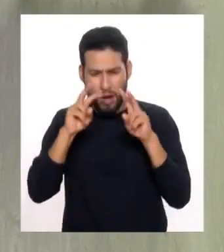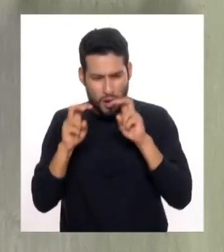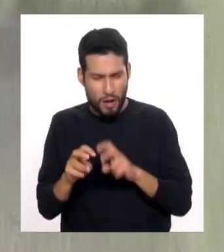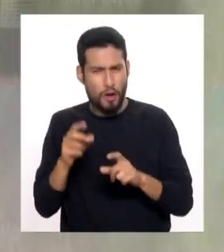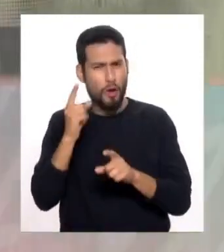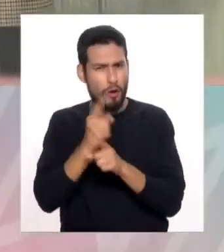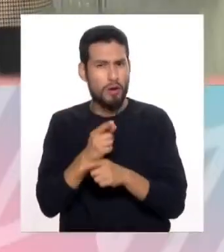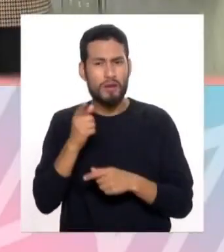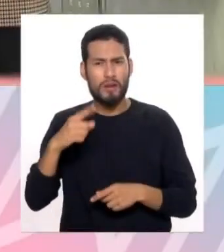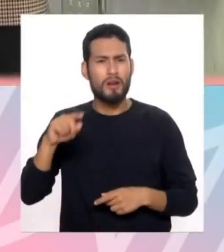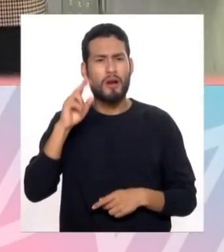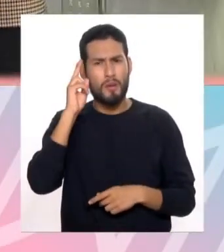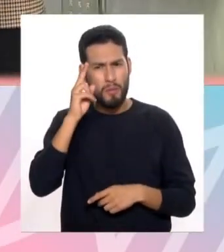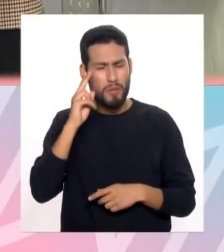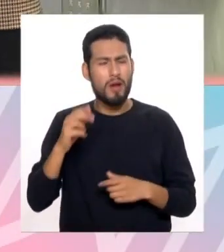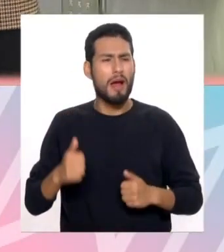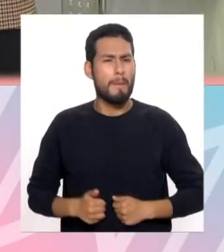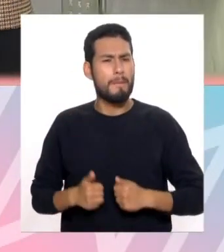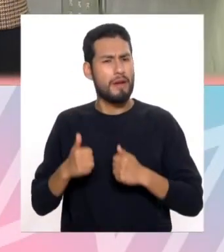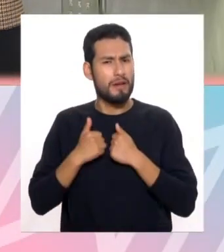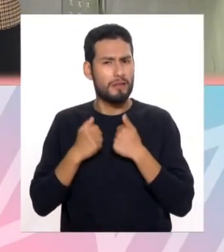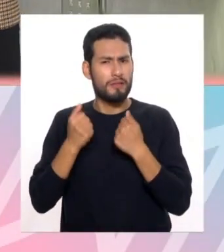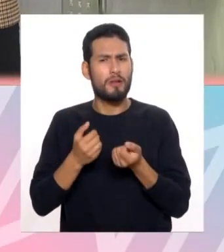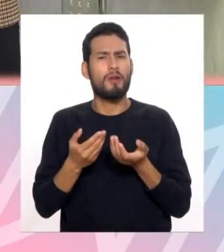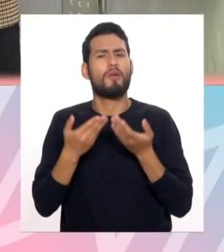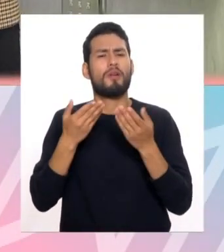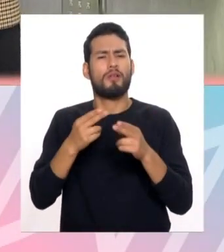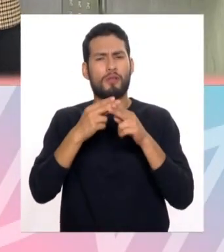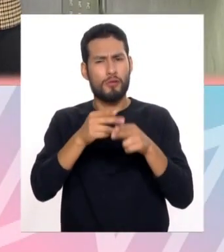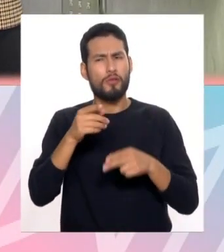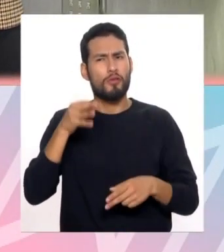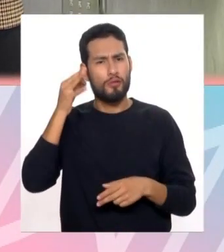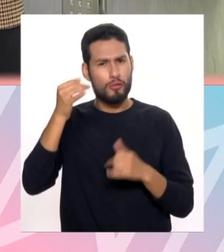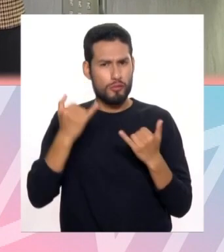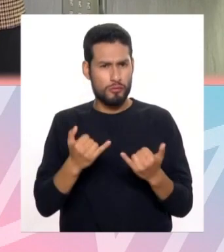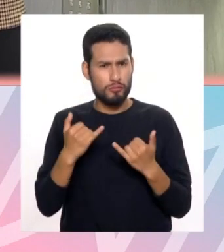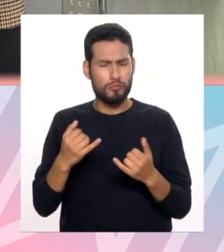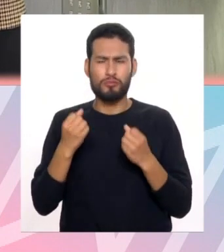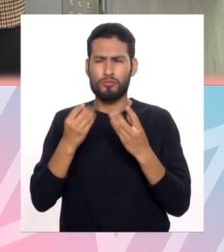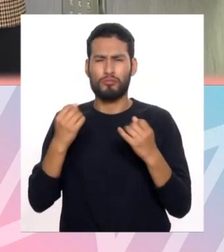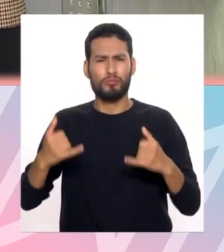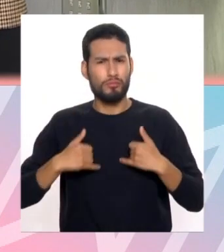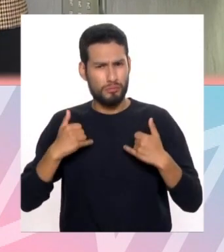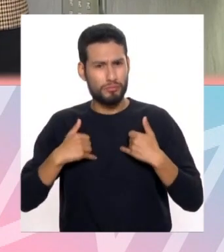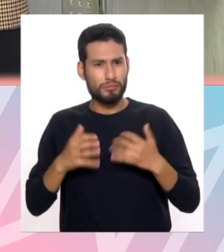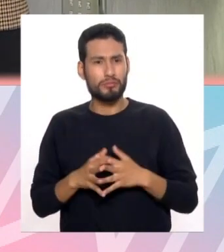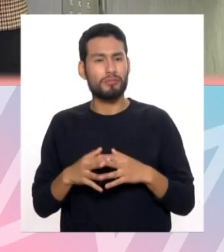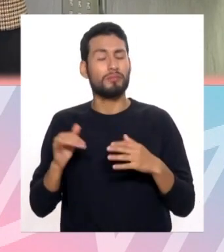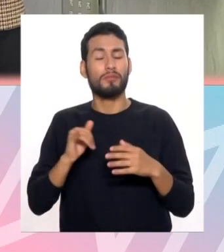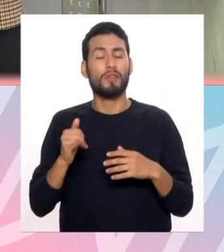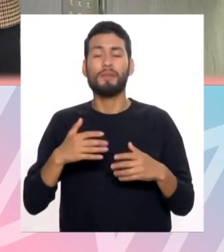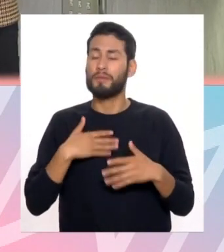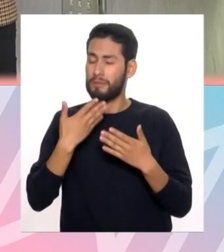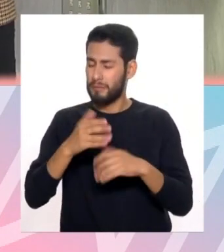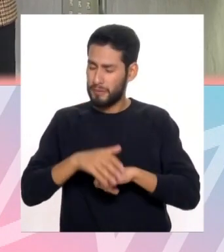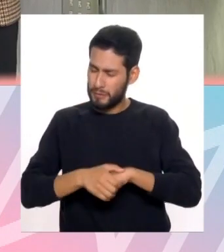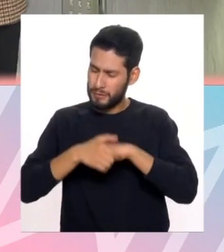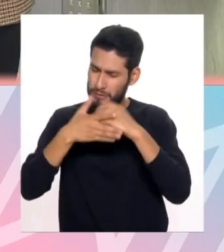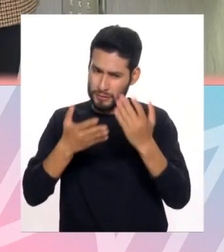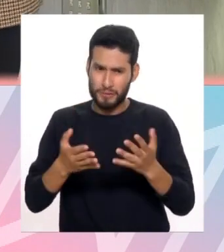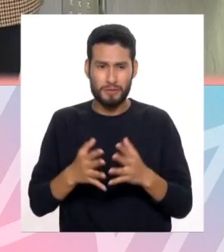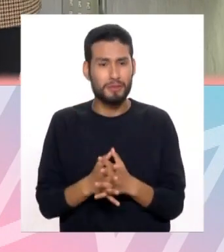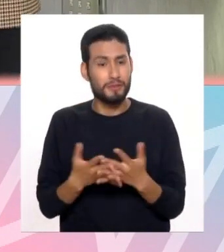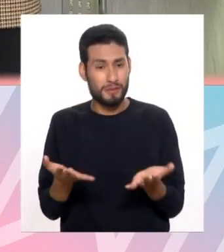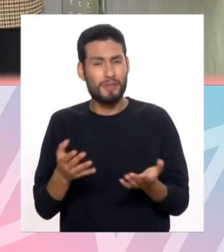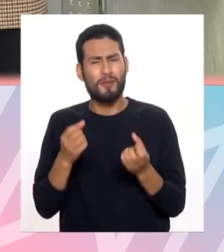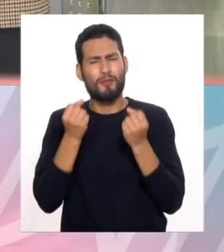aquellos maestros de vida, aquellos que definen muchísimo el futuro hoy en día de tantos jóvenes. Quiero también extenderle un saludo, bueno,